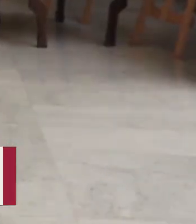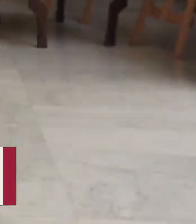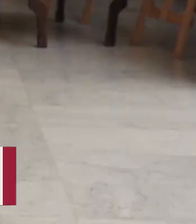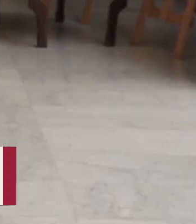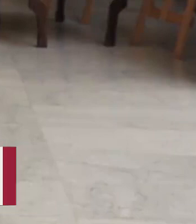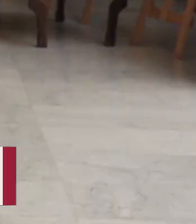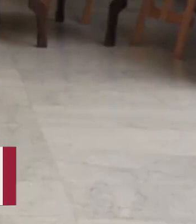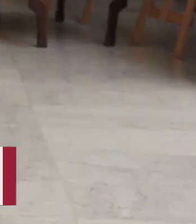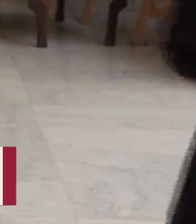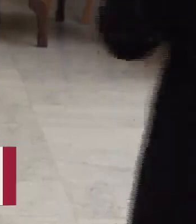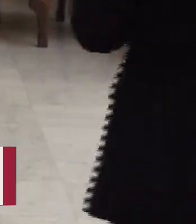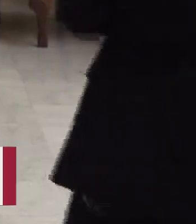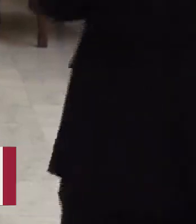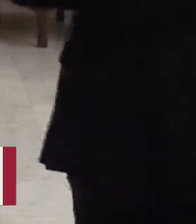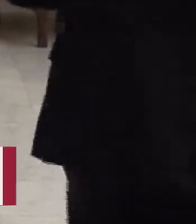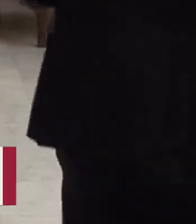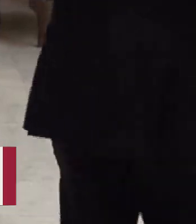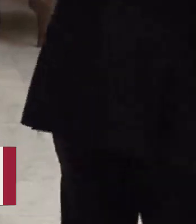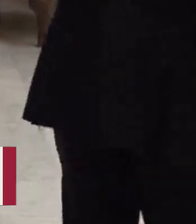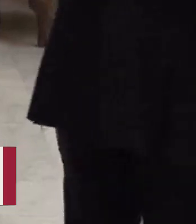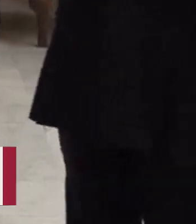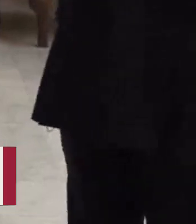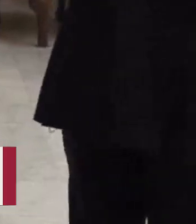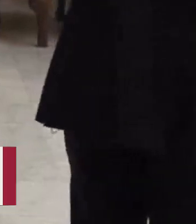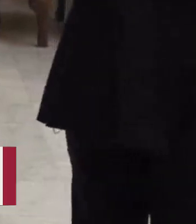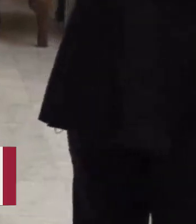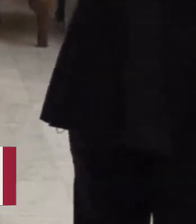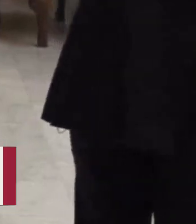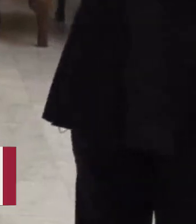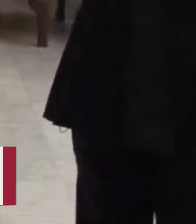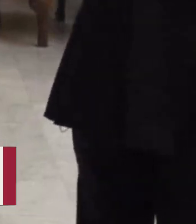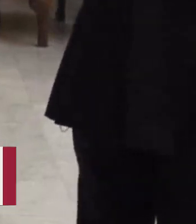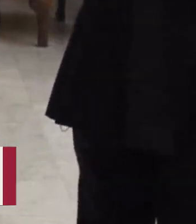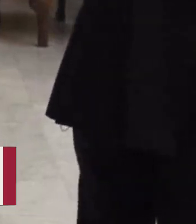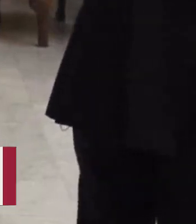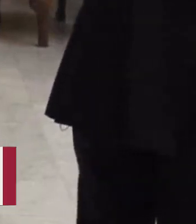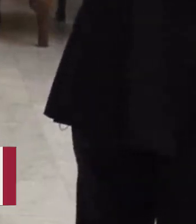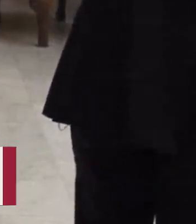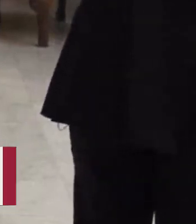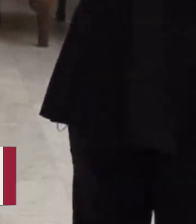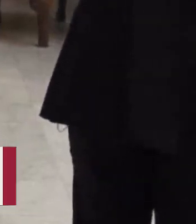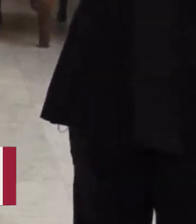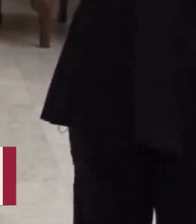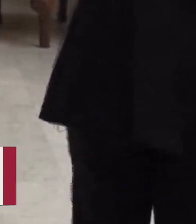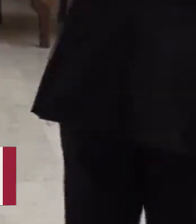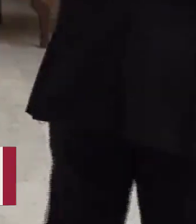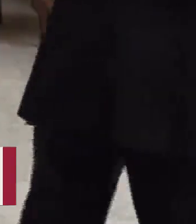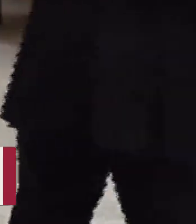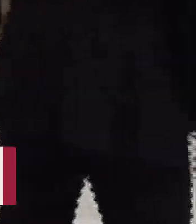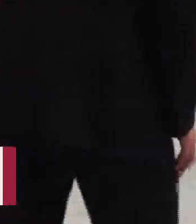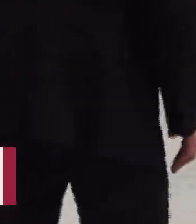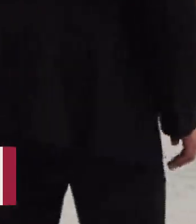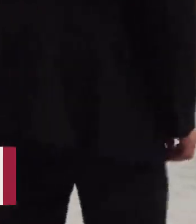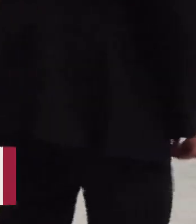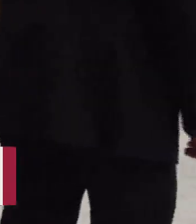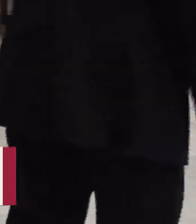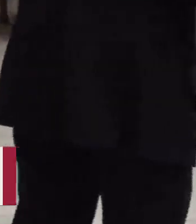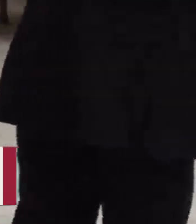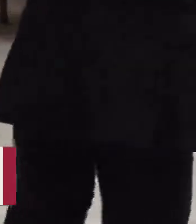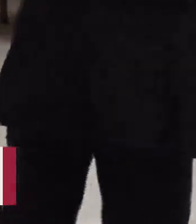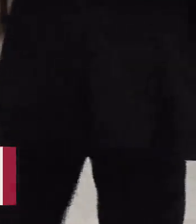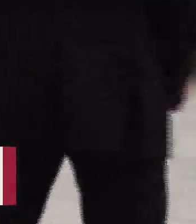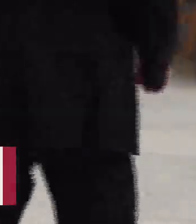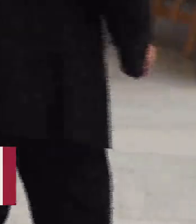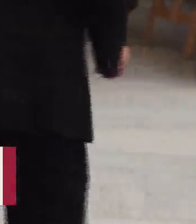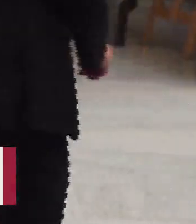a avanzar un proyecto solo por el nombre, yo voy al tema al fondo. La ciudadanía espera y merece hoy día una plataforma que ya lleva